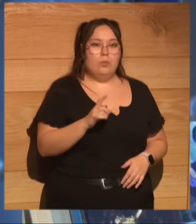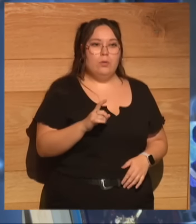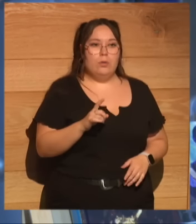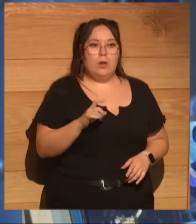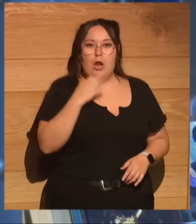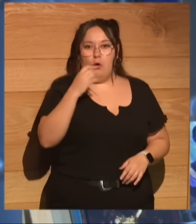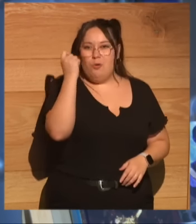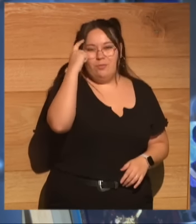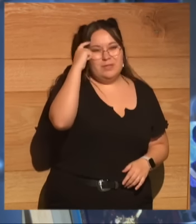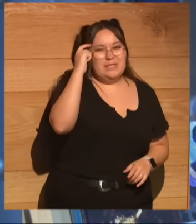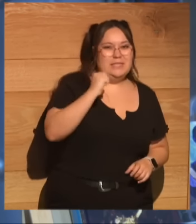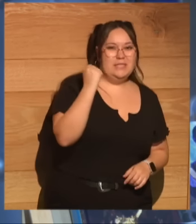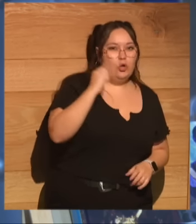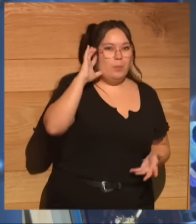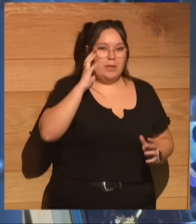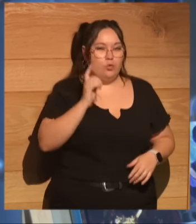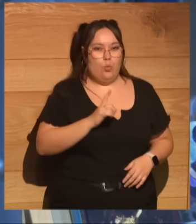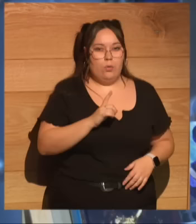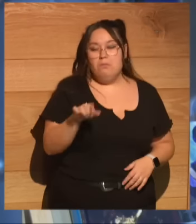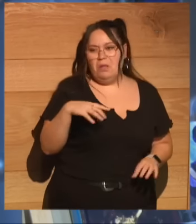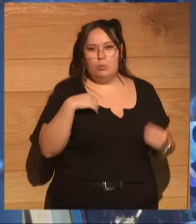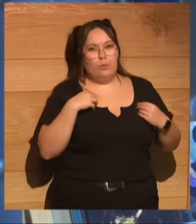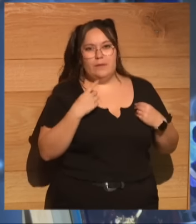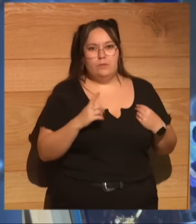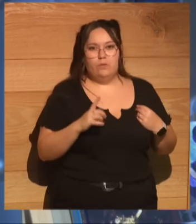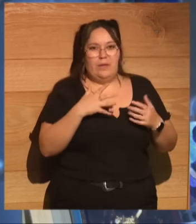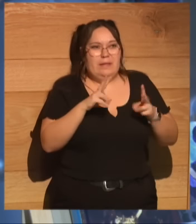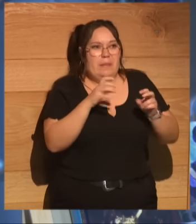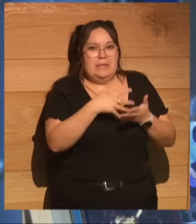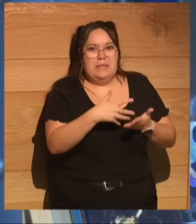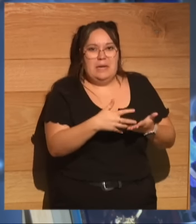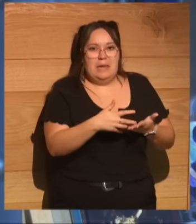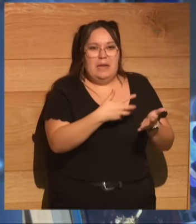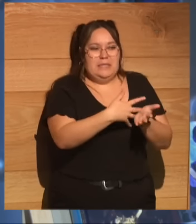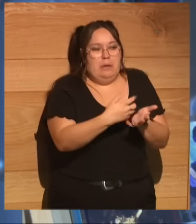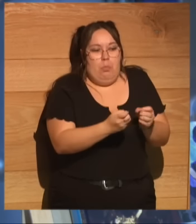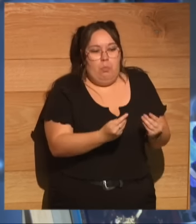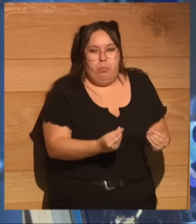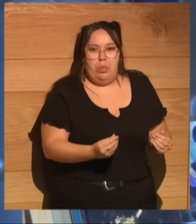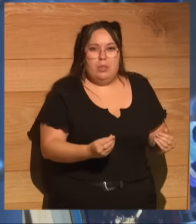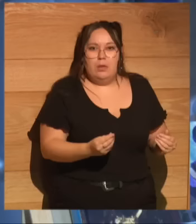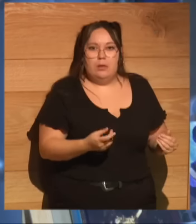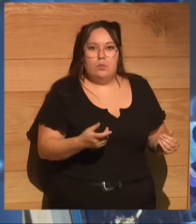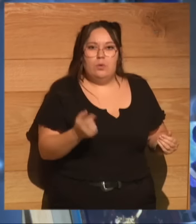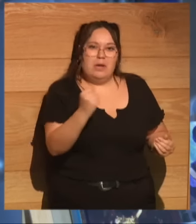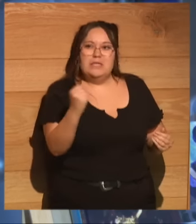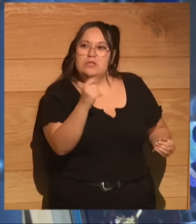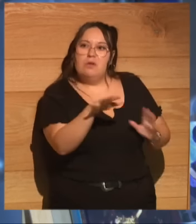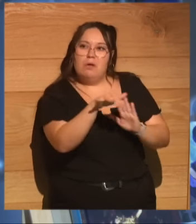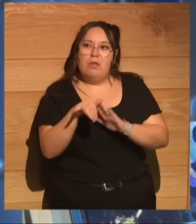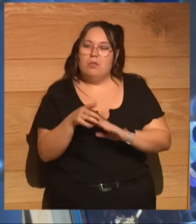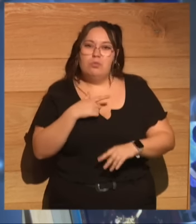sentido psicopático. No se trata de que él disfrute de la sangre putrefacta y que se rodee de asesinos.